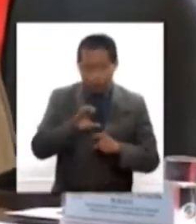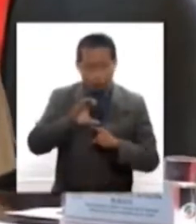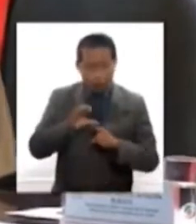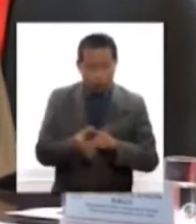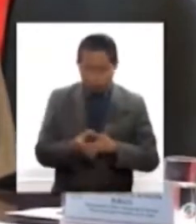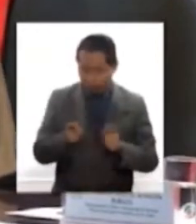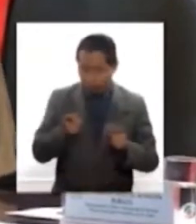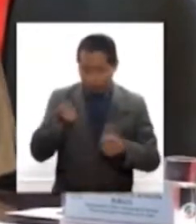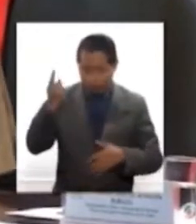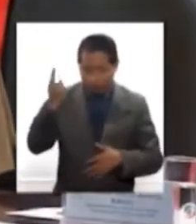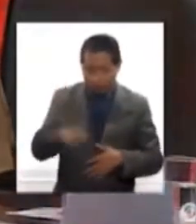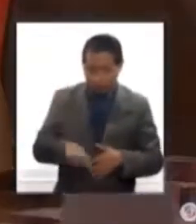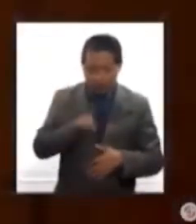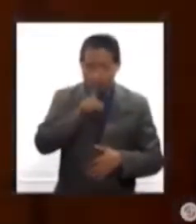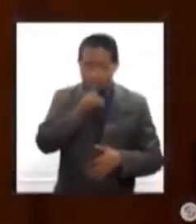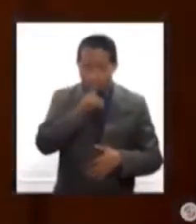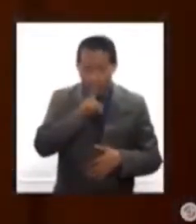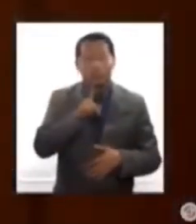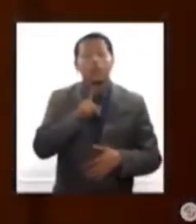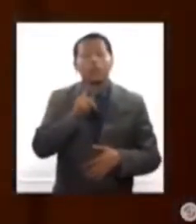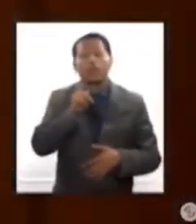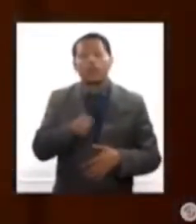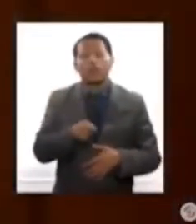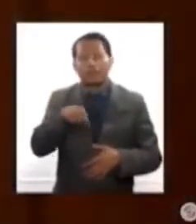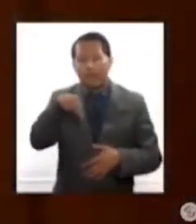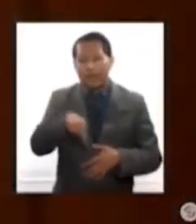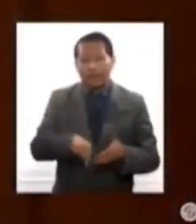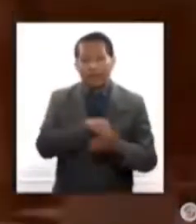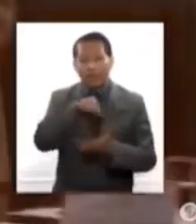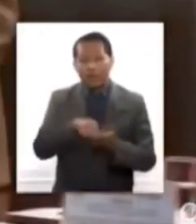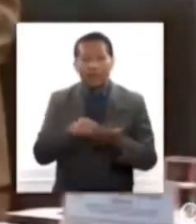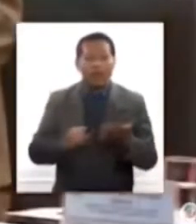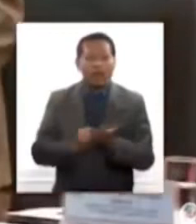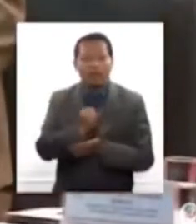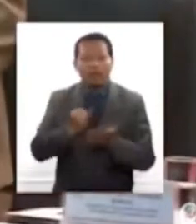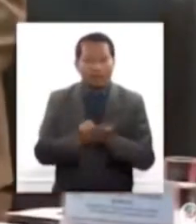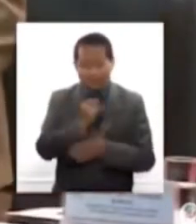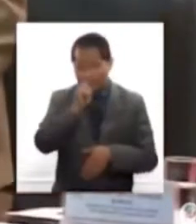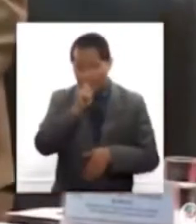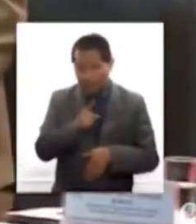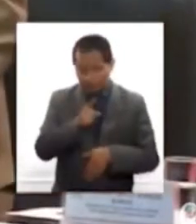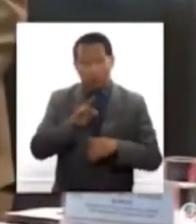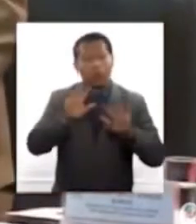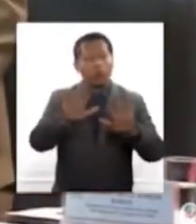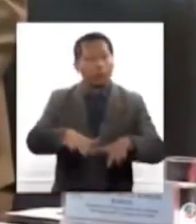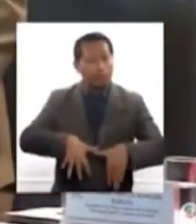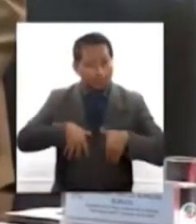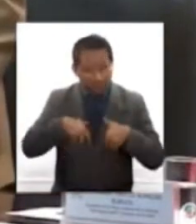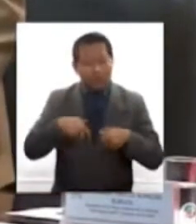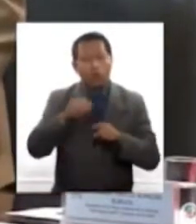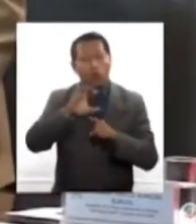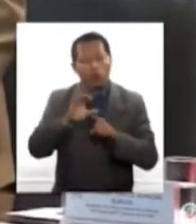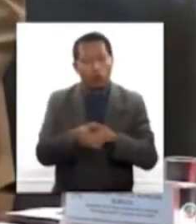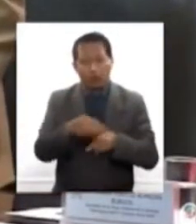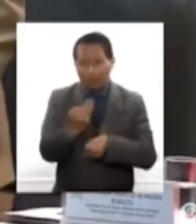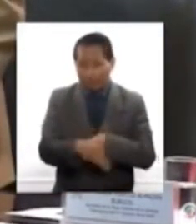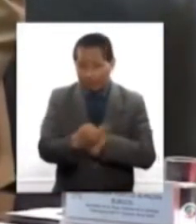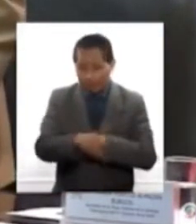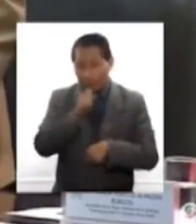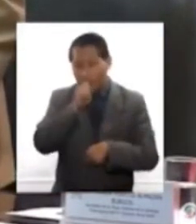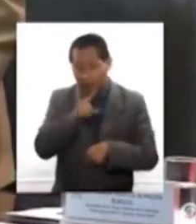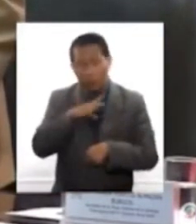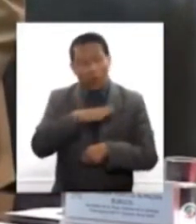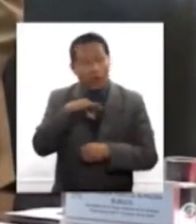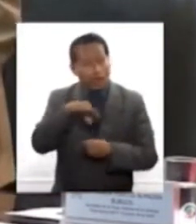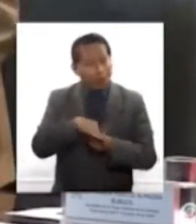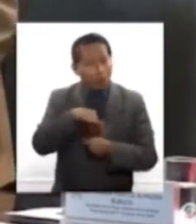permitido hablar, es que él, su intención era hacerlo en un momento en que la misma norma y el mismo